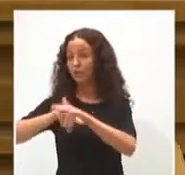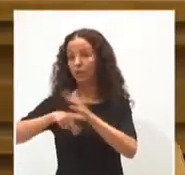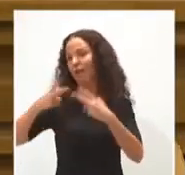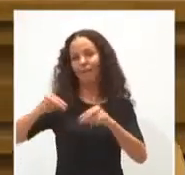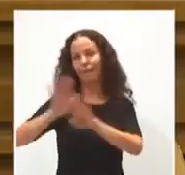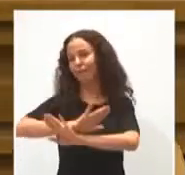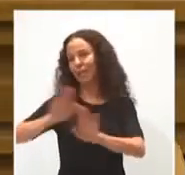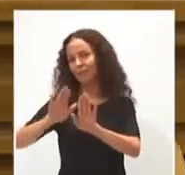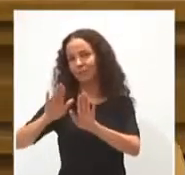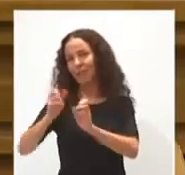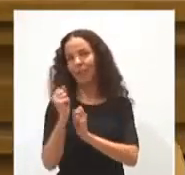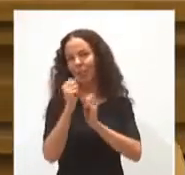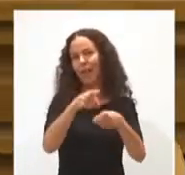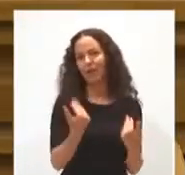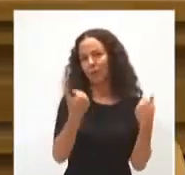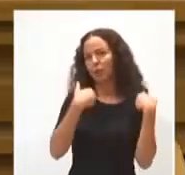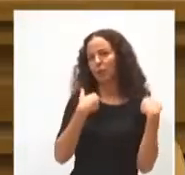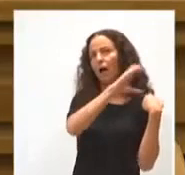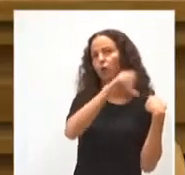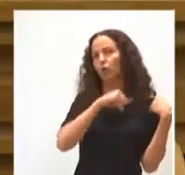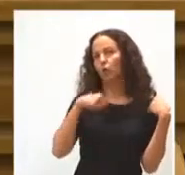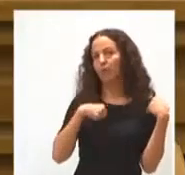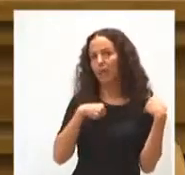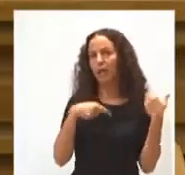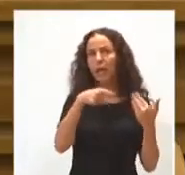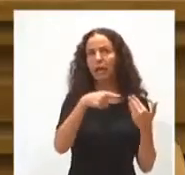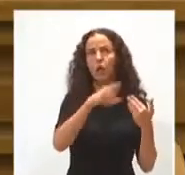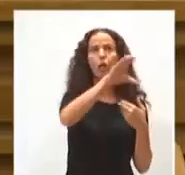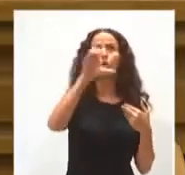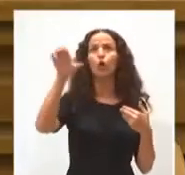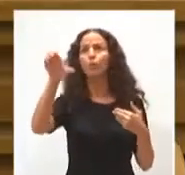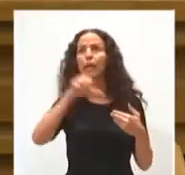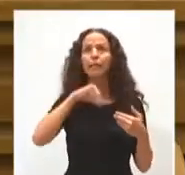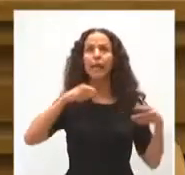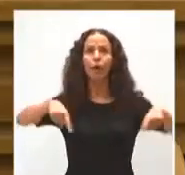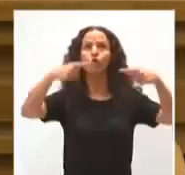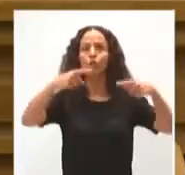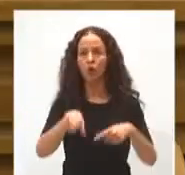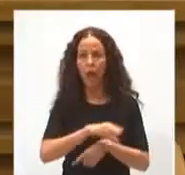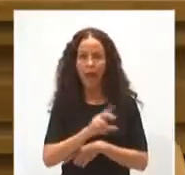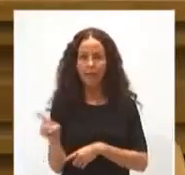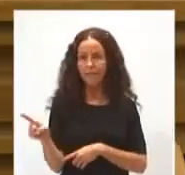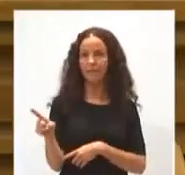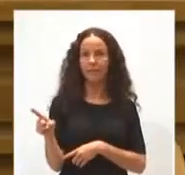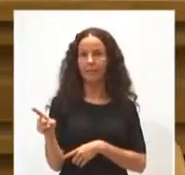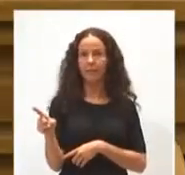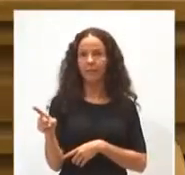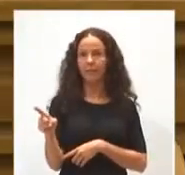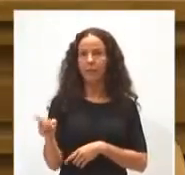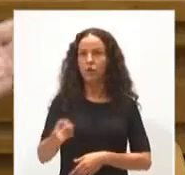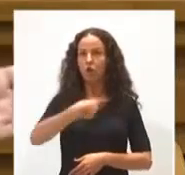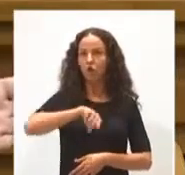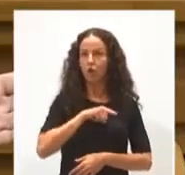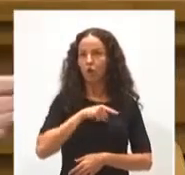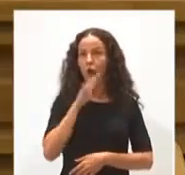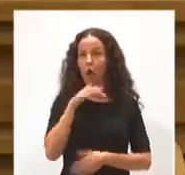autonomías esto no crean que es a costa de unas autonomías contra otras porque todas estamos gestionando muchas más competencias de